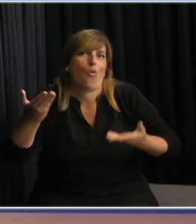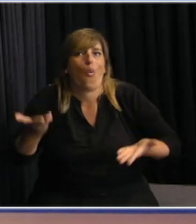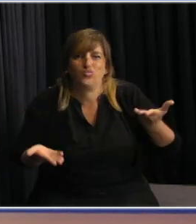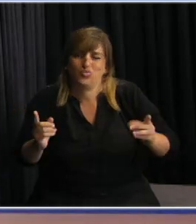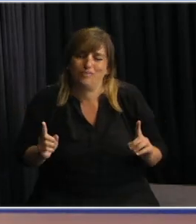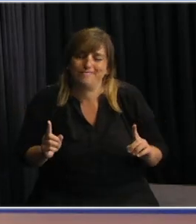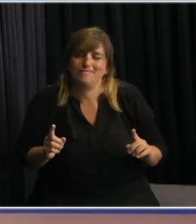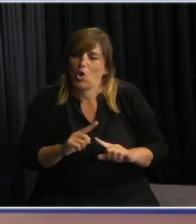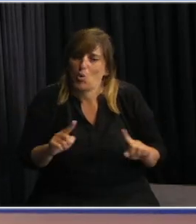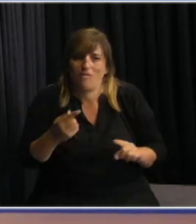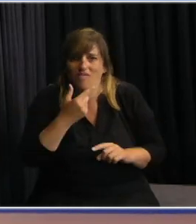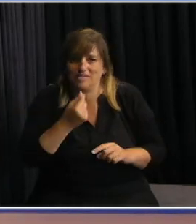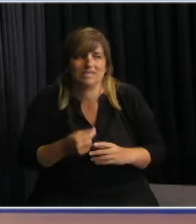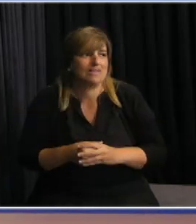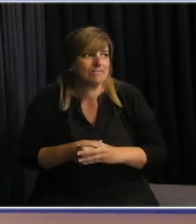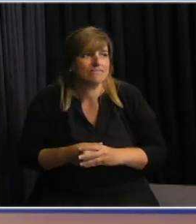Obviamente